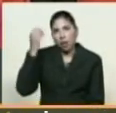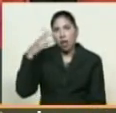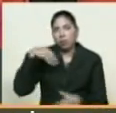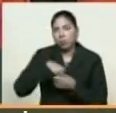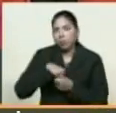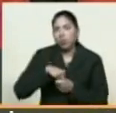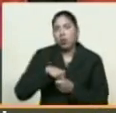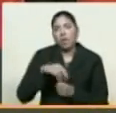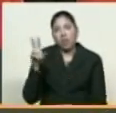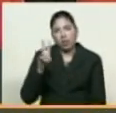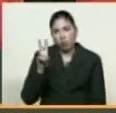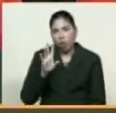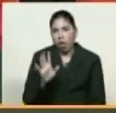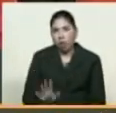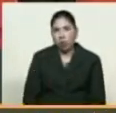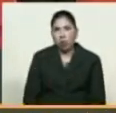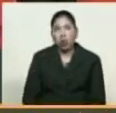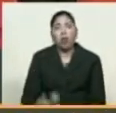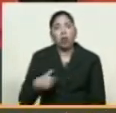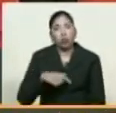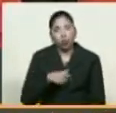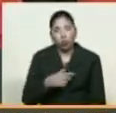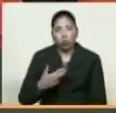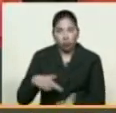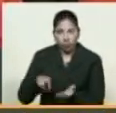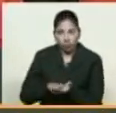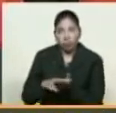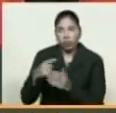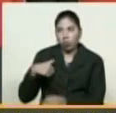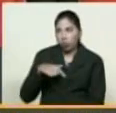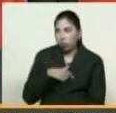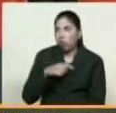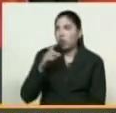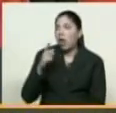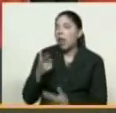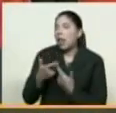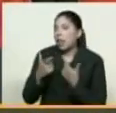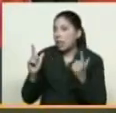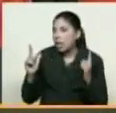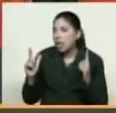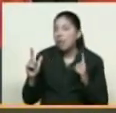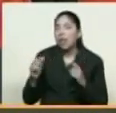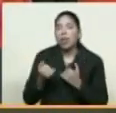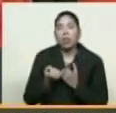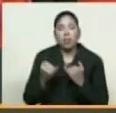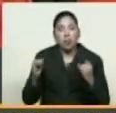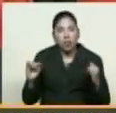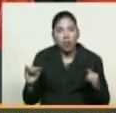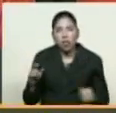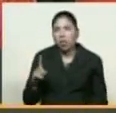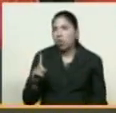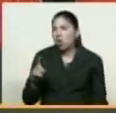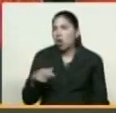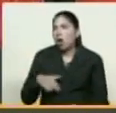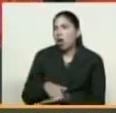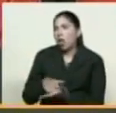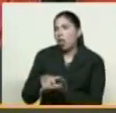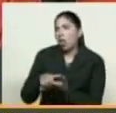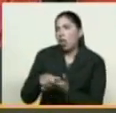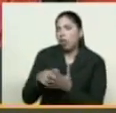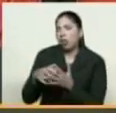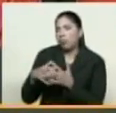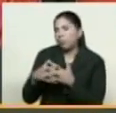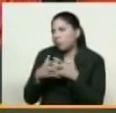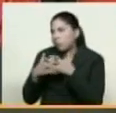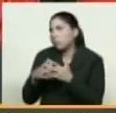somos libres, soberanos e independientes. No estamos arrodillados a ningún imperio, ni hoy, ni mañana,